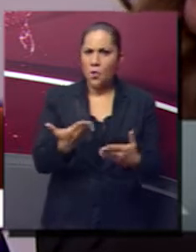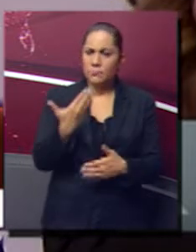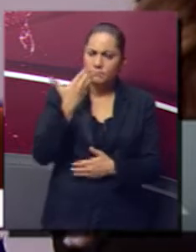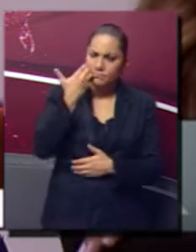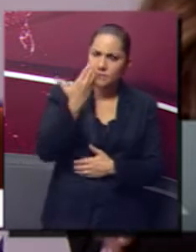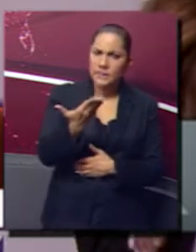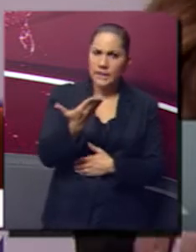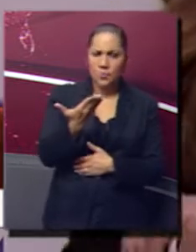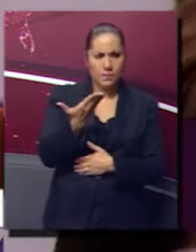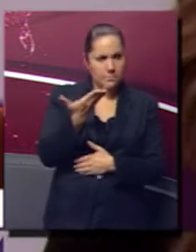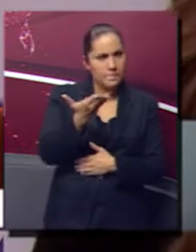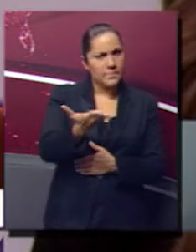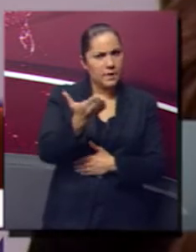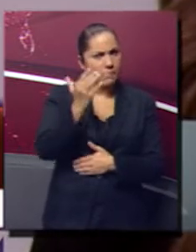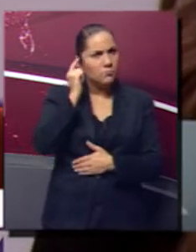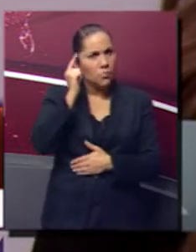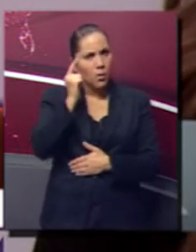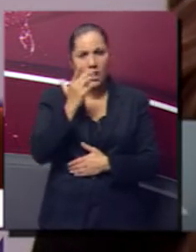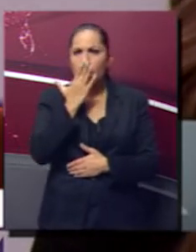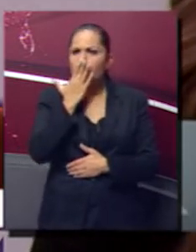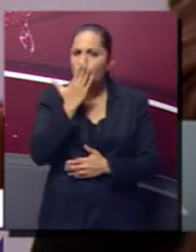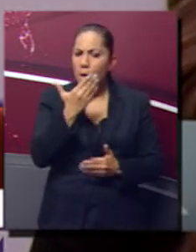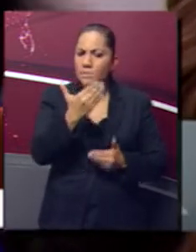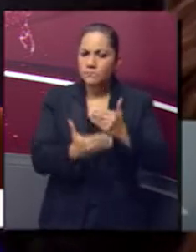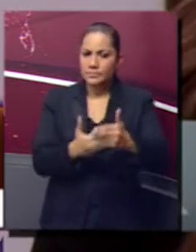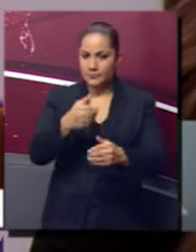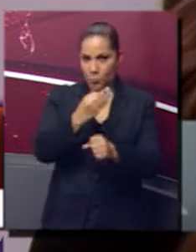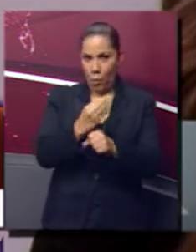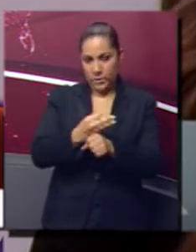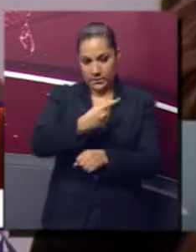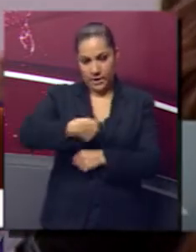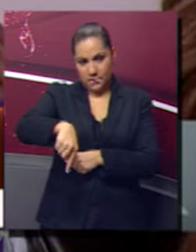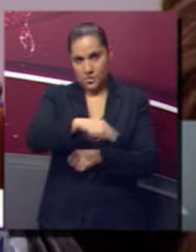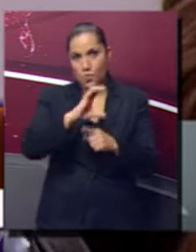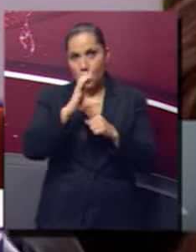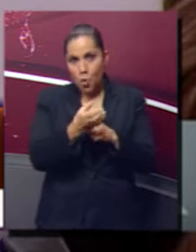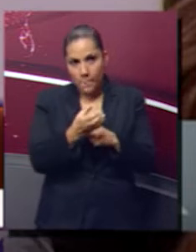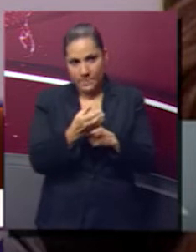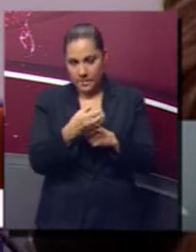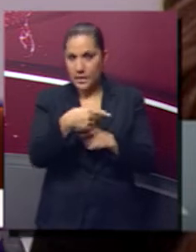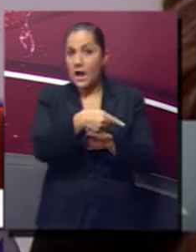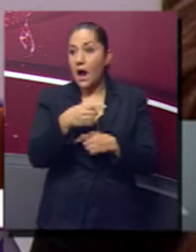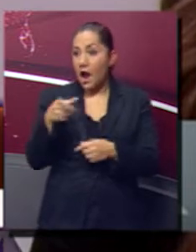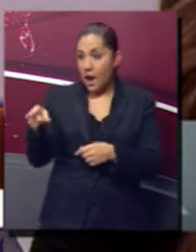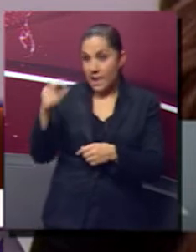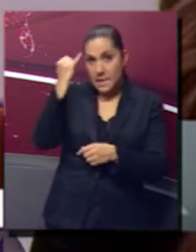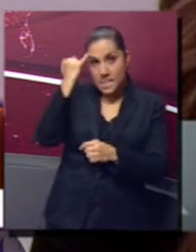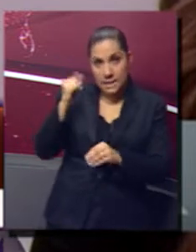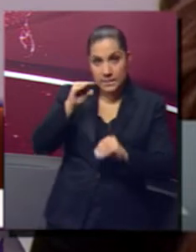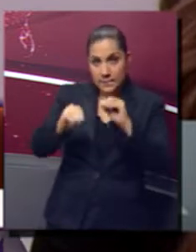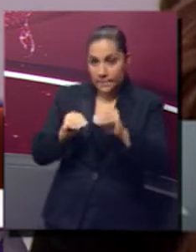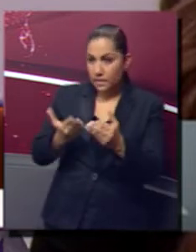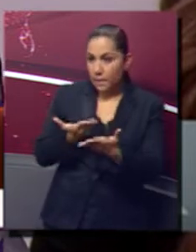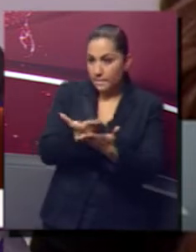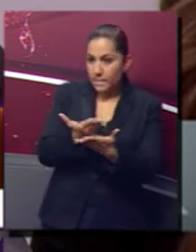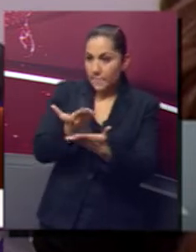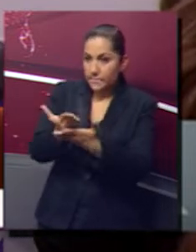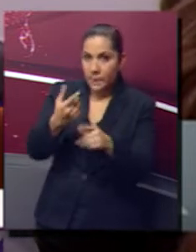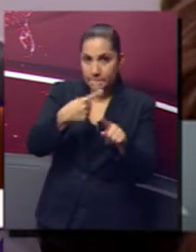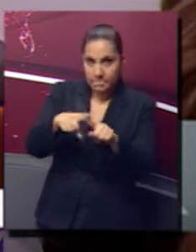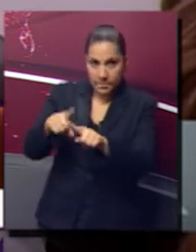las comisiones, por cierto, de estudio y dictamen aquí presentes, recibirán de muy buen grado, y además